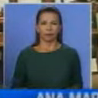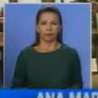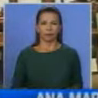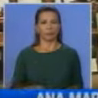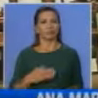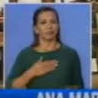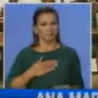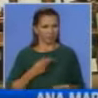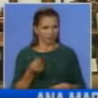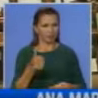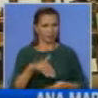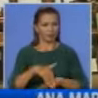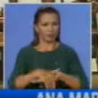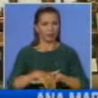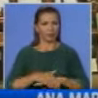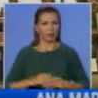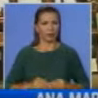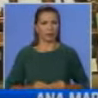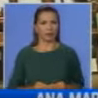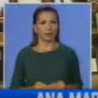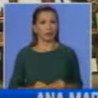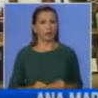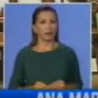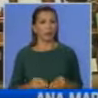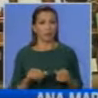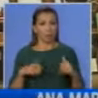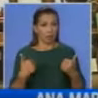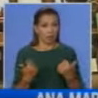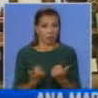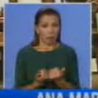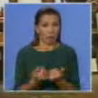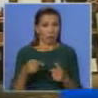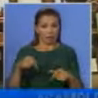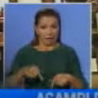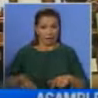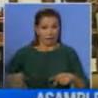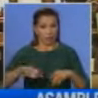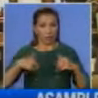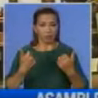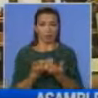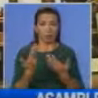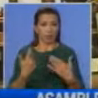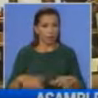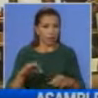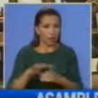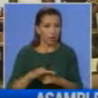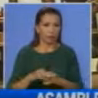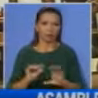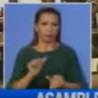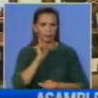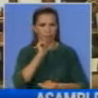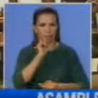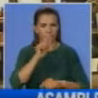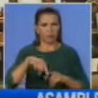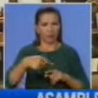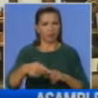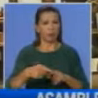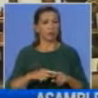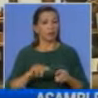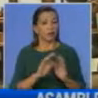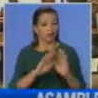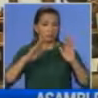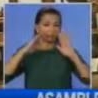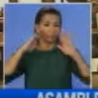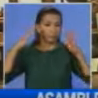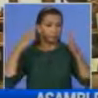Hola, ¿qué tal, Gisela? Amigos televidentes, buenas tardes. Aún no hay votación aquí en el Pleno de la Asamblea Nacional y la expectativa se ha centrado en el